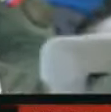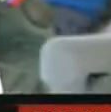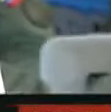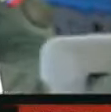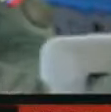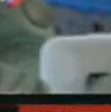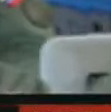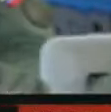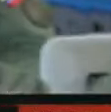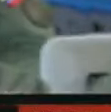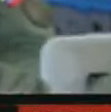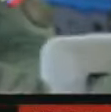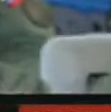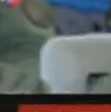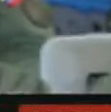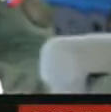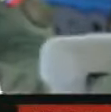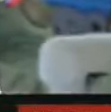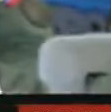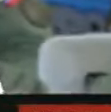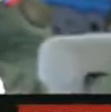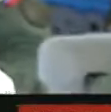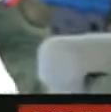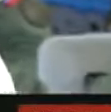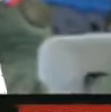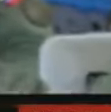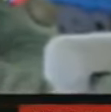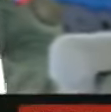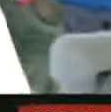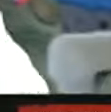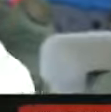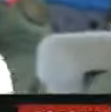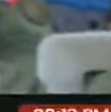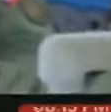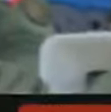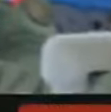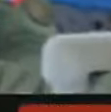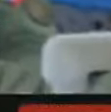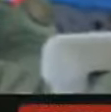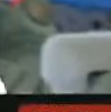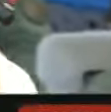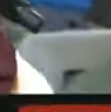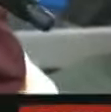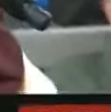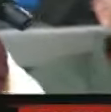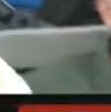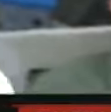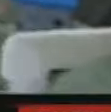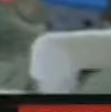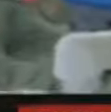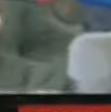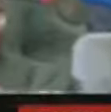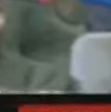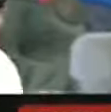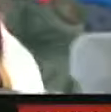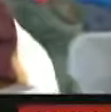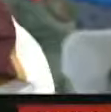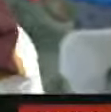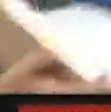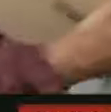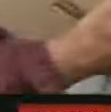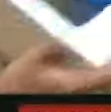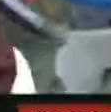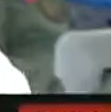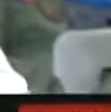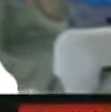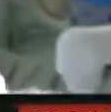Hugo Chávez. La gente está bastante contenta. Fíjense que cargo dos agendas. Usted me orientó que tomara nota de todo. Después sintetizo